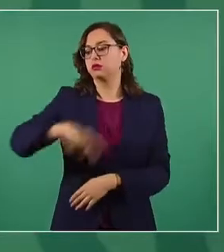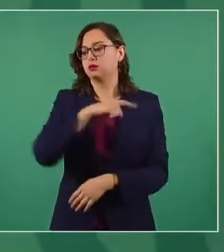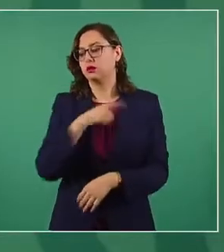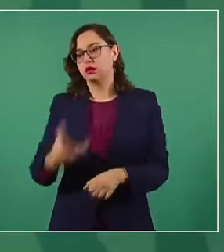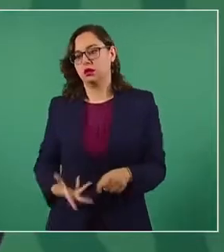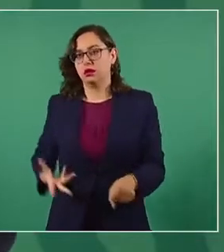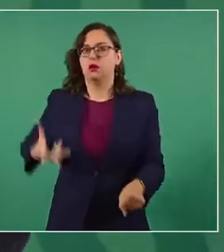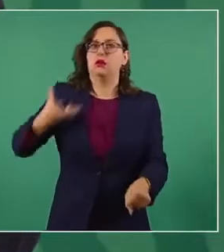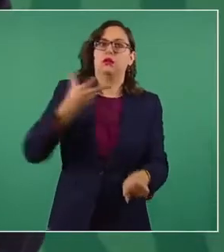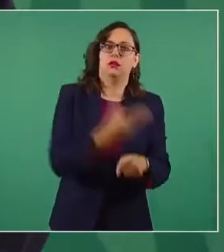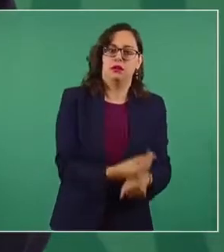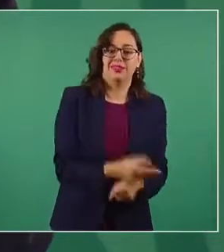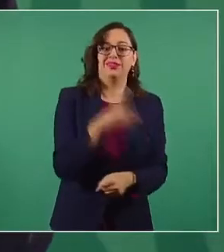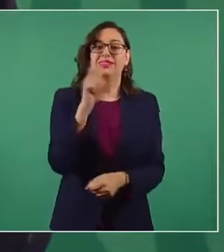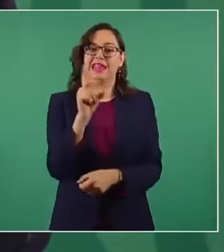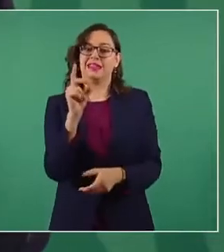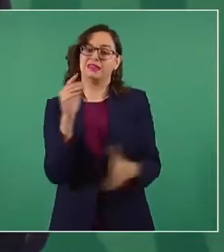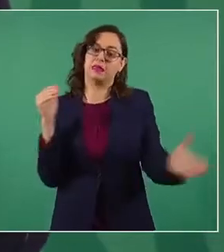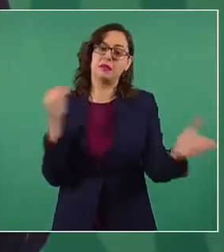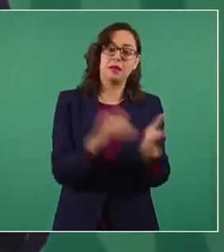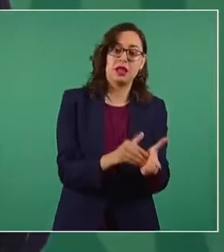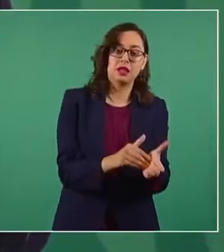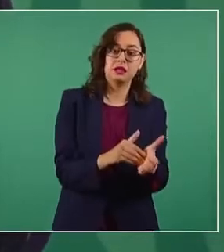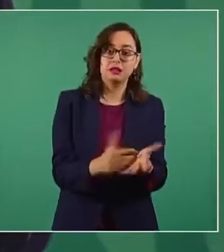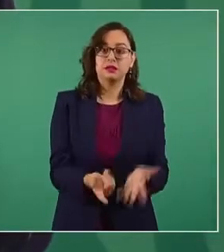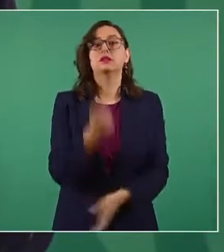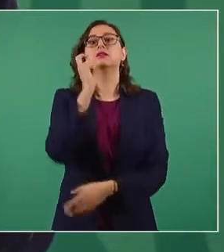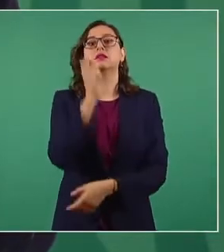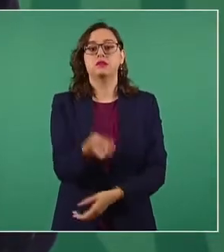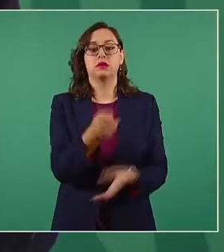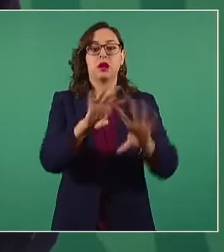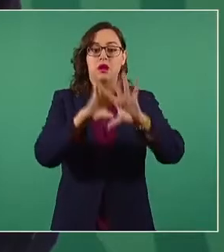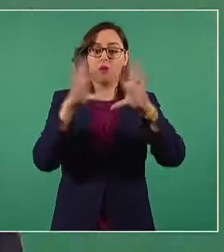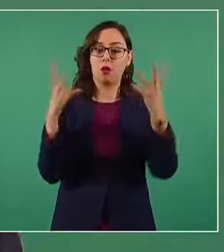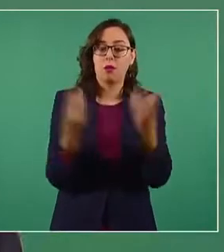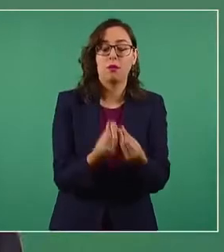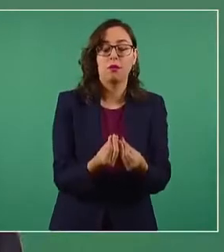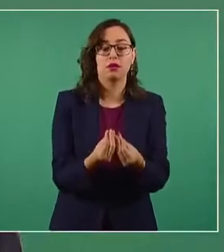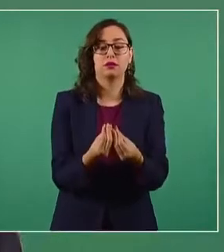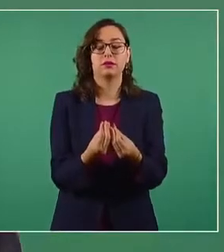estimaron en 30,000 va a resultar